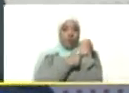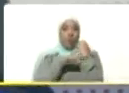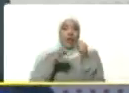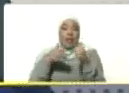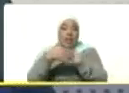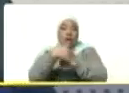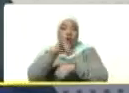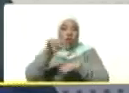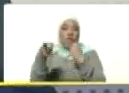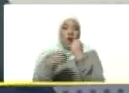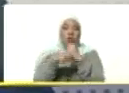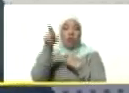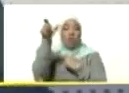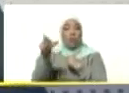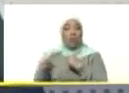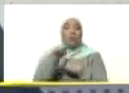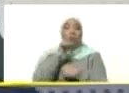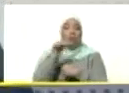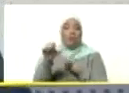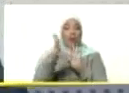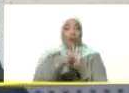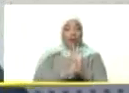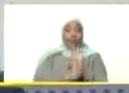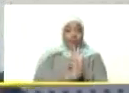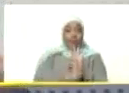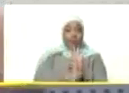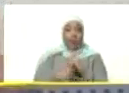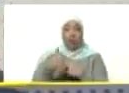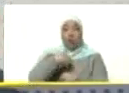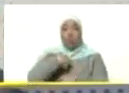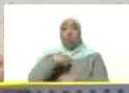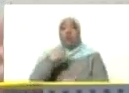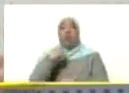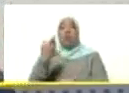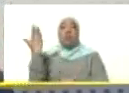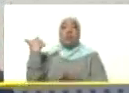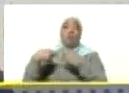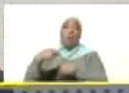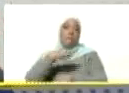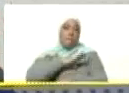say, como decimos in my country, en mi país.